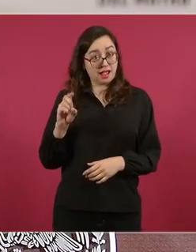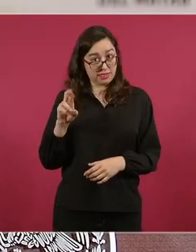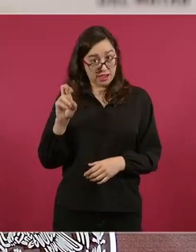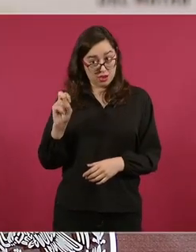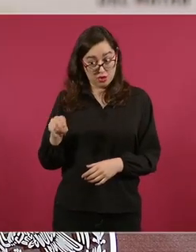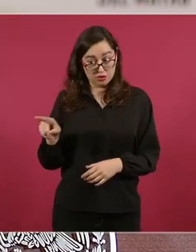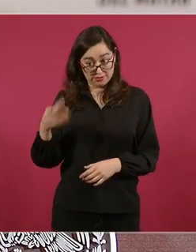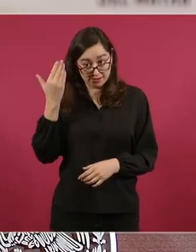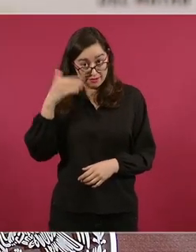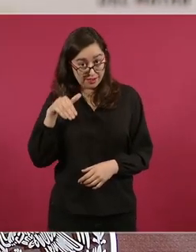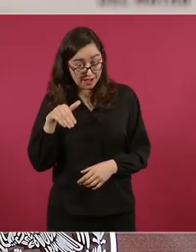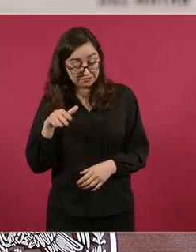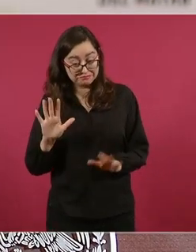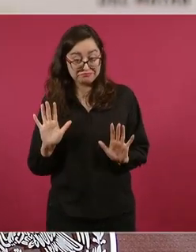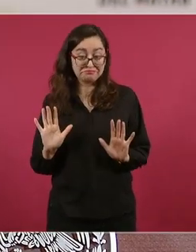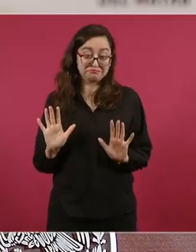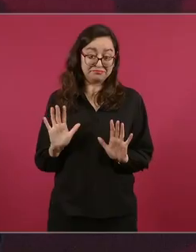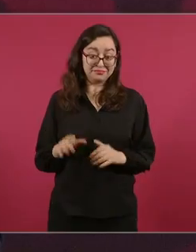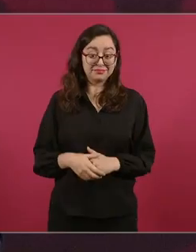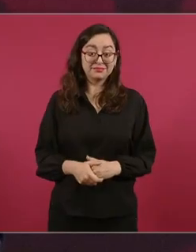O sea,